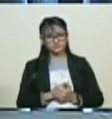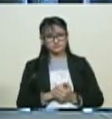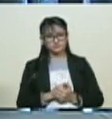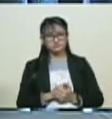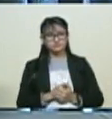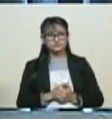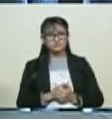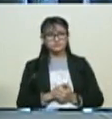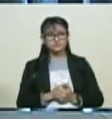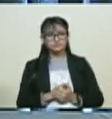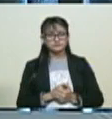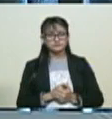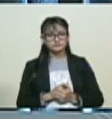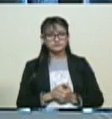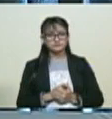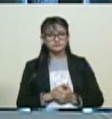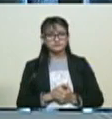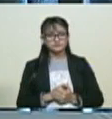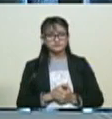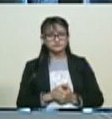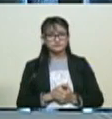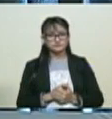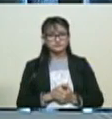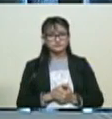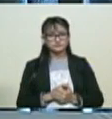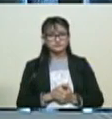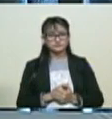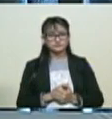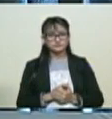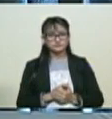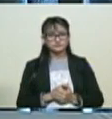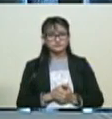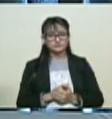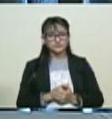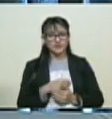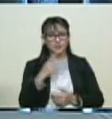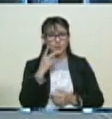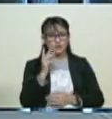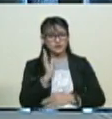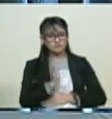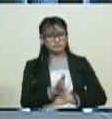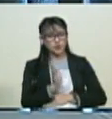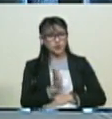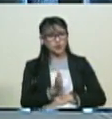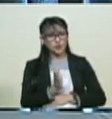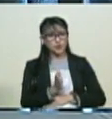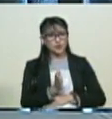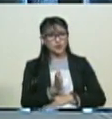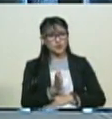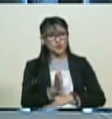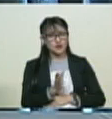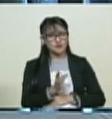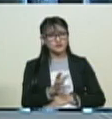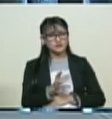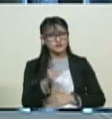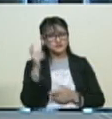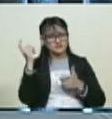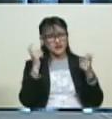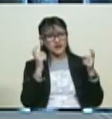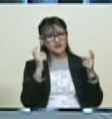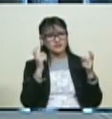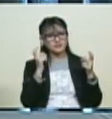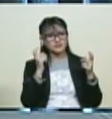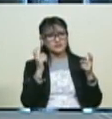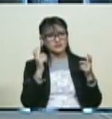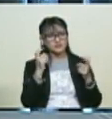y puso sobre el carril de la política aquel comandante chávez que ya se